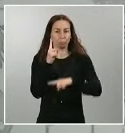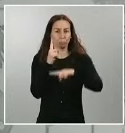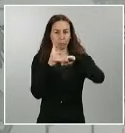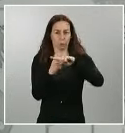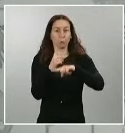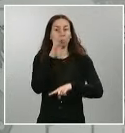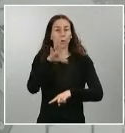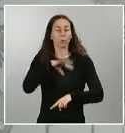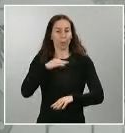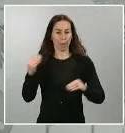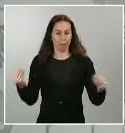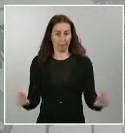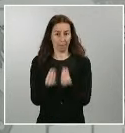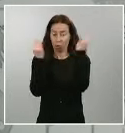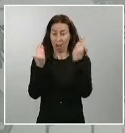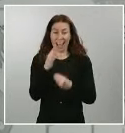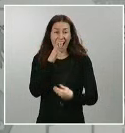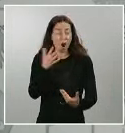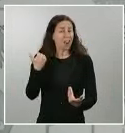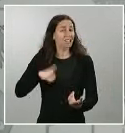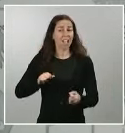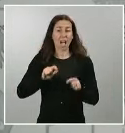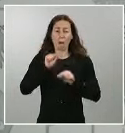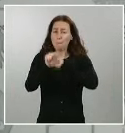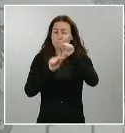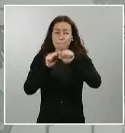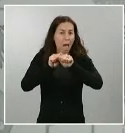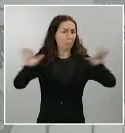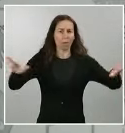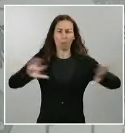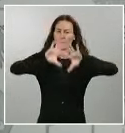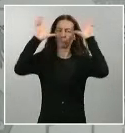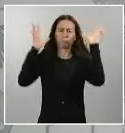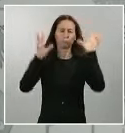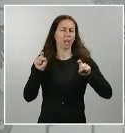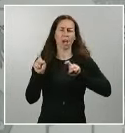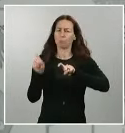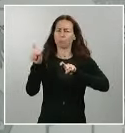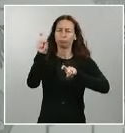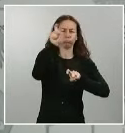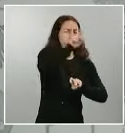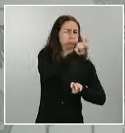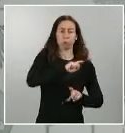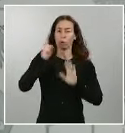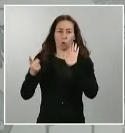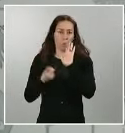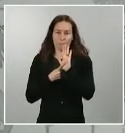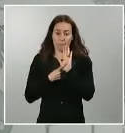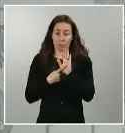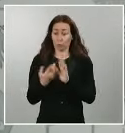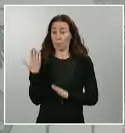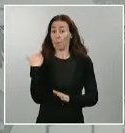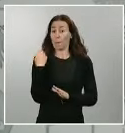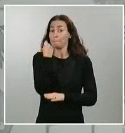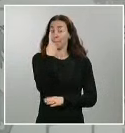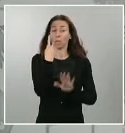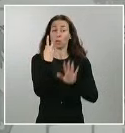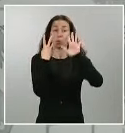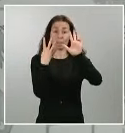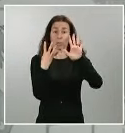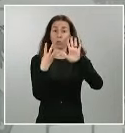propagado ya por todos los continentes. Es la mayor amenaza para la salud pública mundial desde la gripe de 1918 y